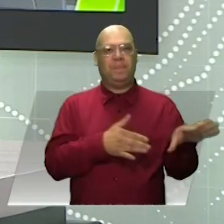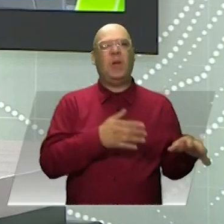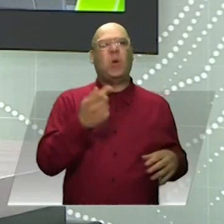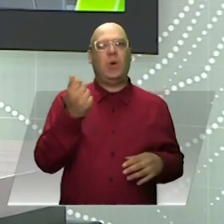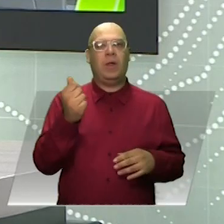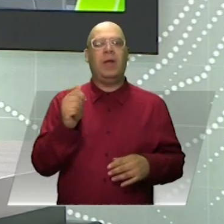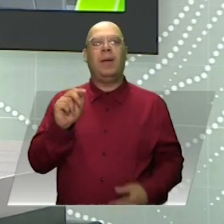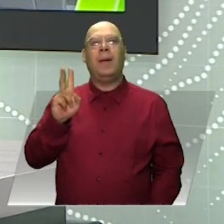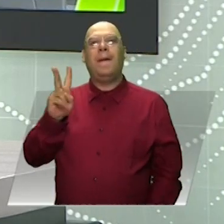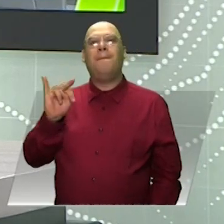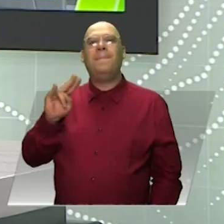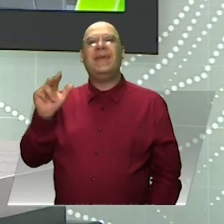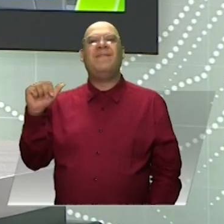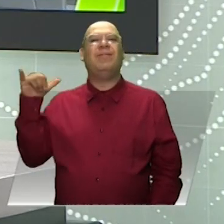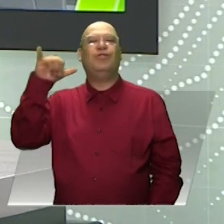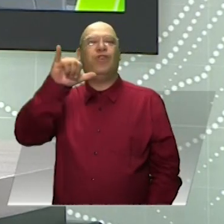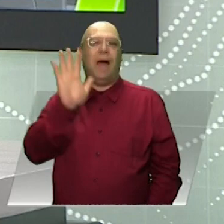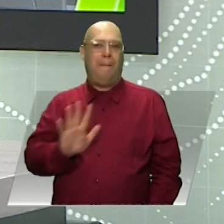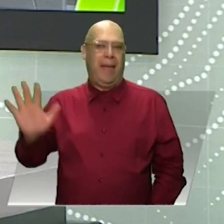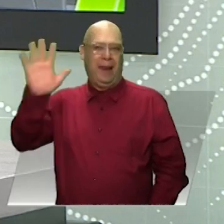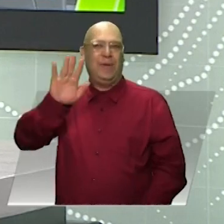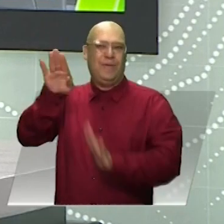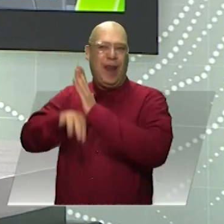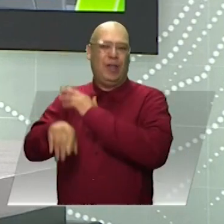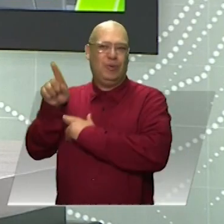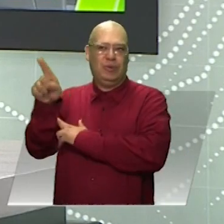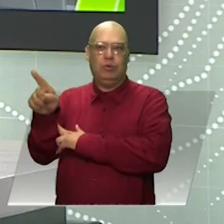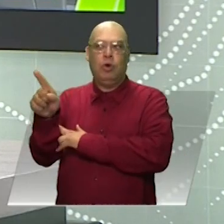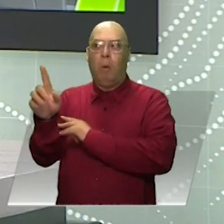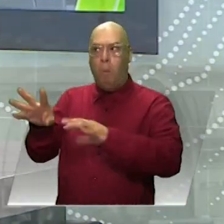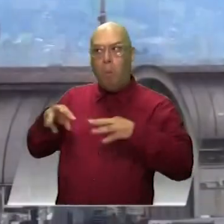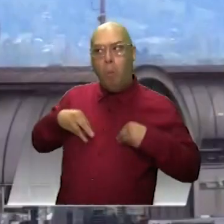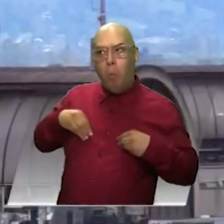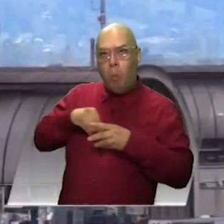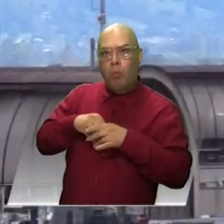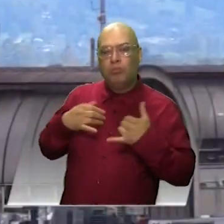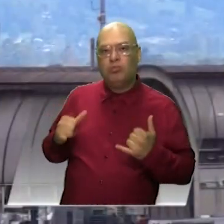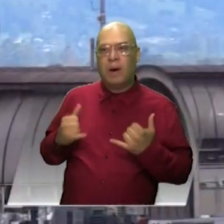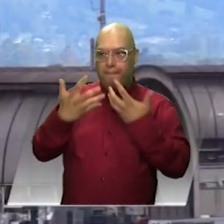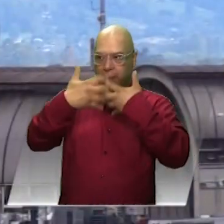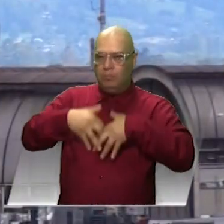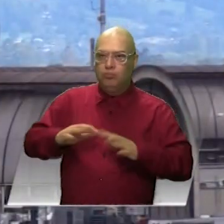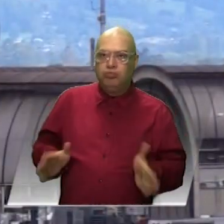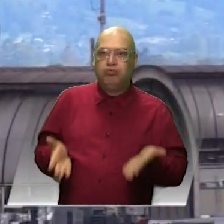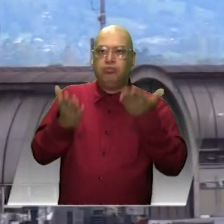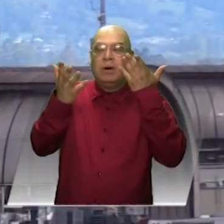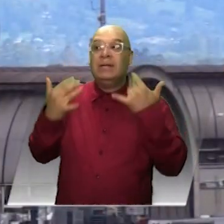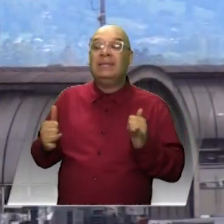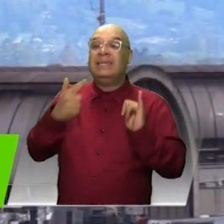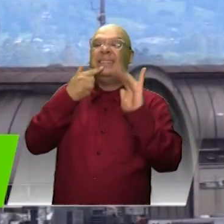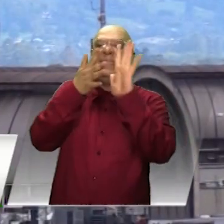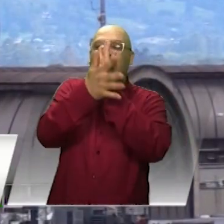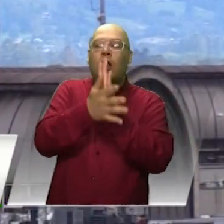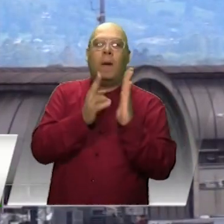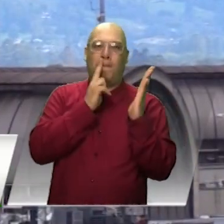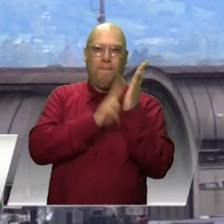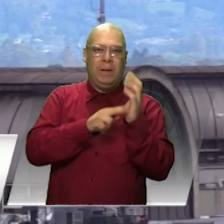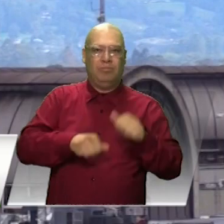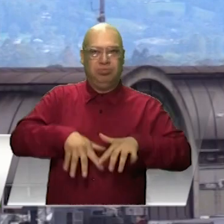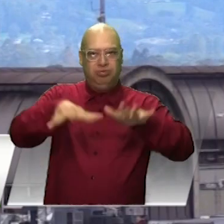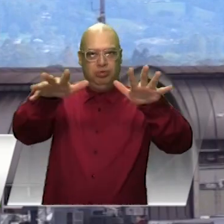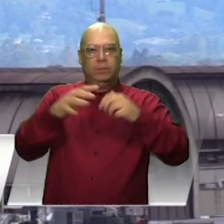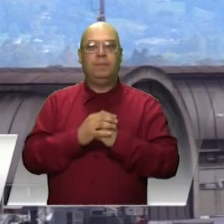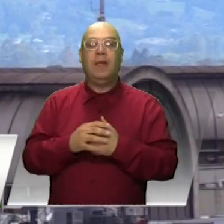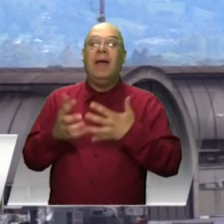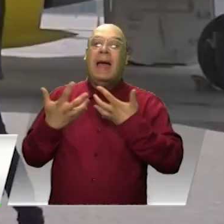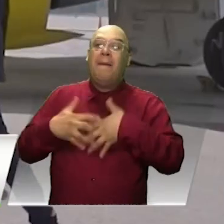Viva, la aerolínea de bajo costo, se acogió al proceso de recuperación empresarial. Así lo informó a través de un comunicado. La